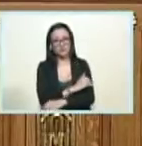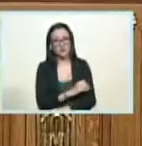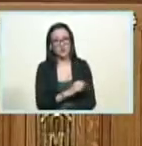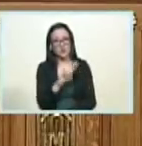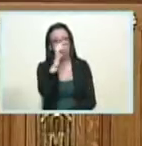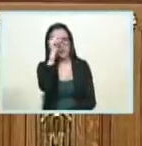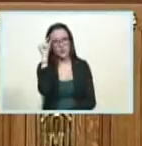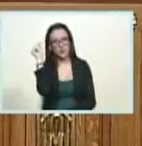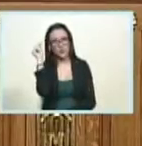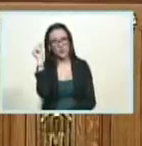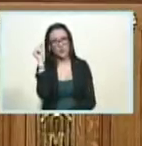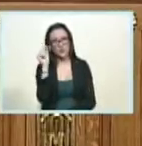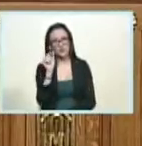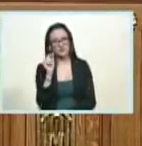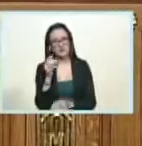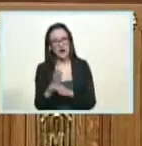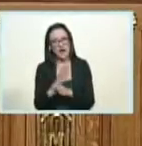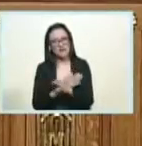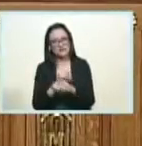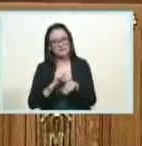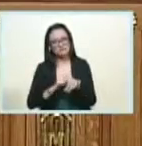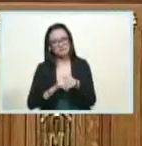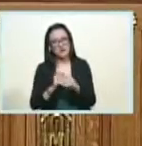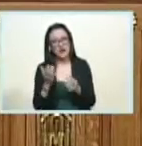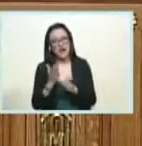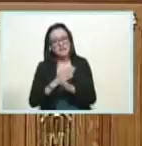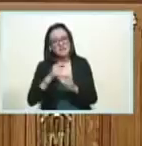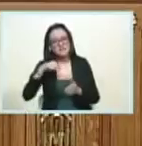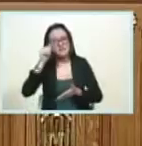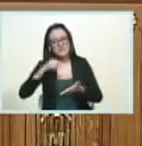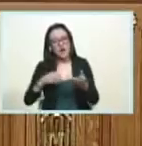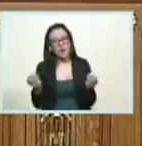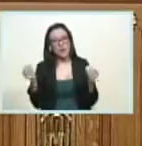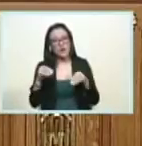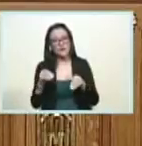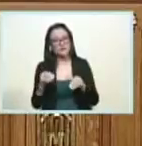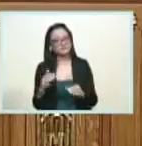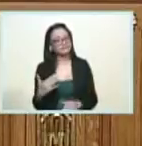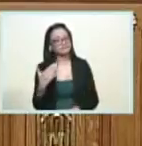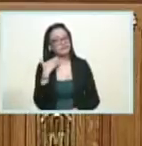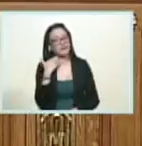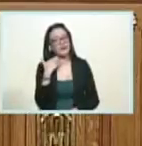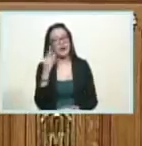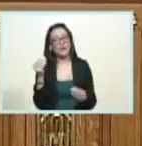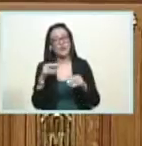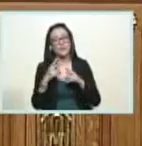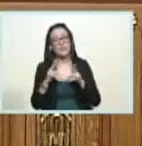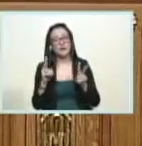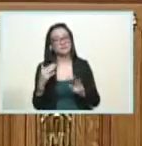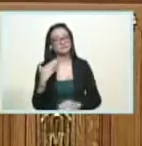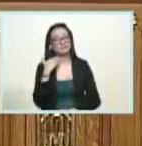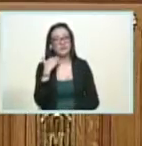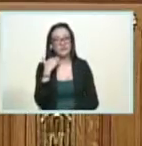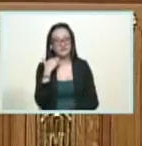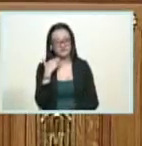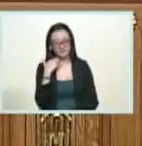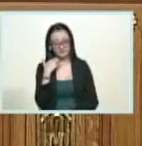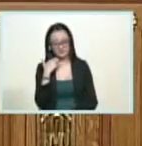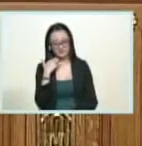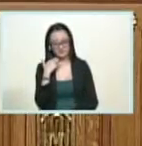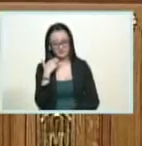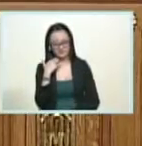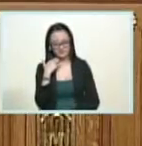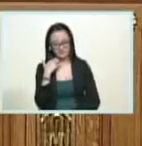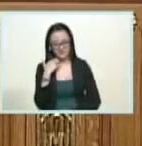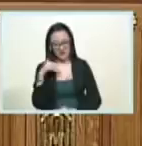Julio Borges, minutos antes de firmarse el acuerdo, frustró el acuerdo de paz, de diálogo, de